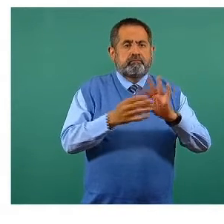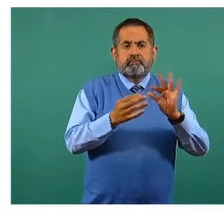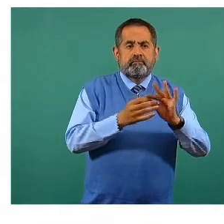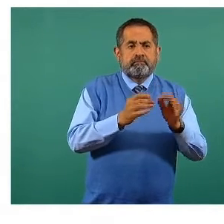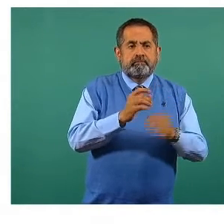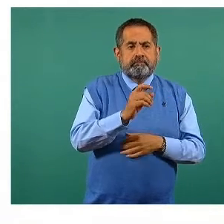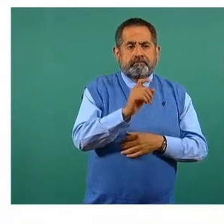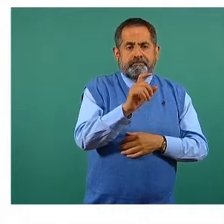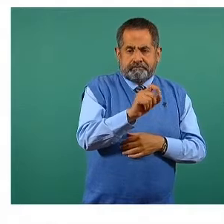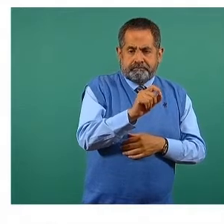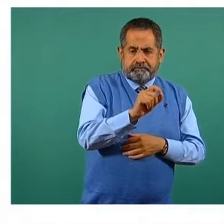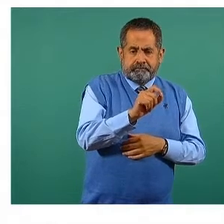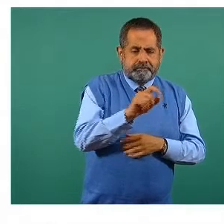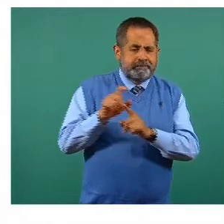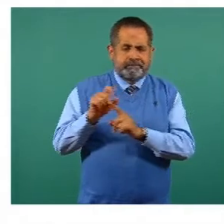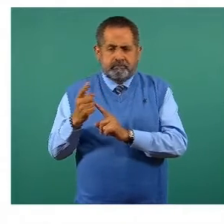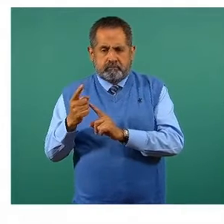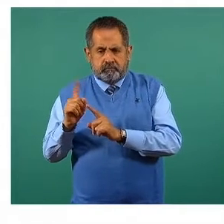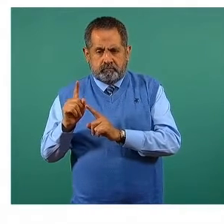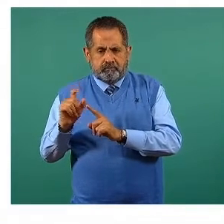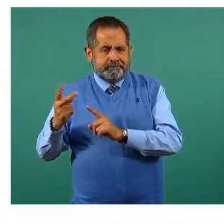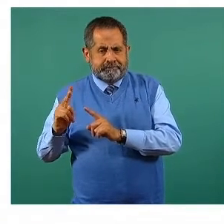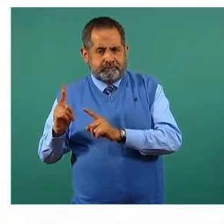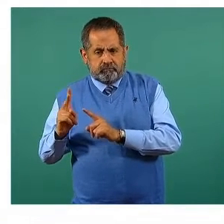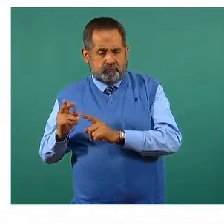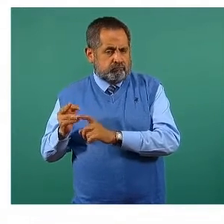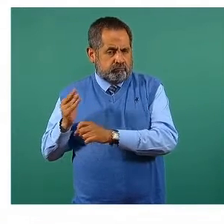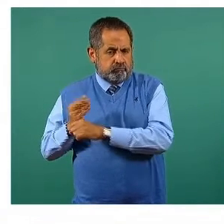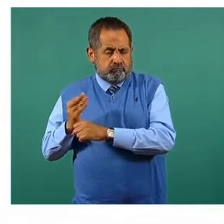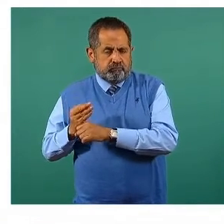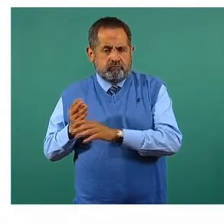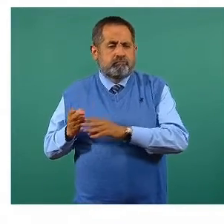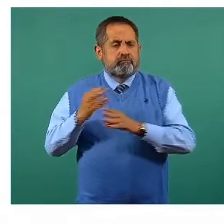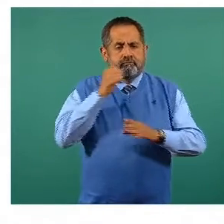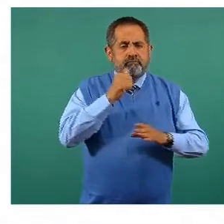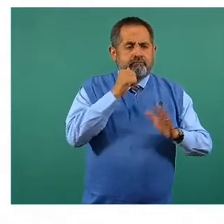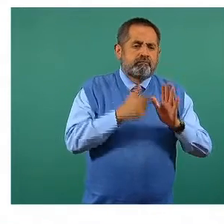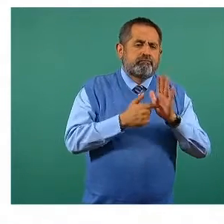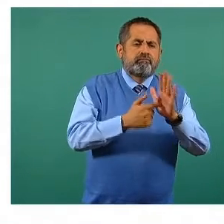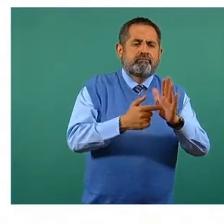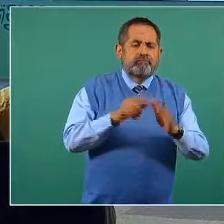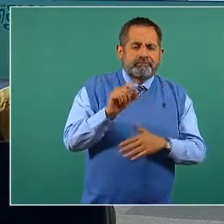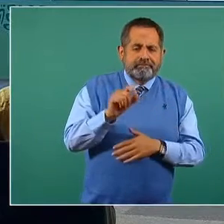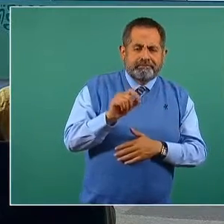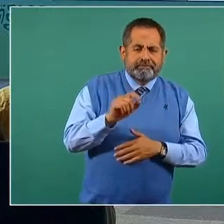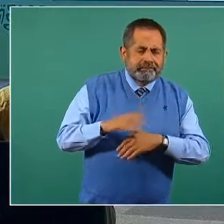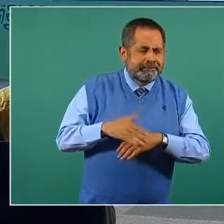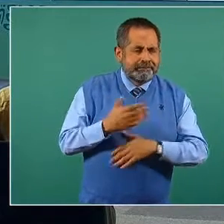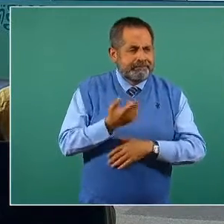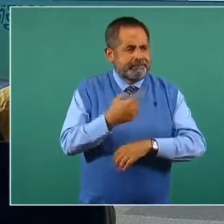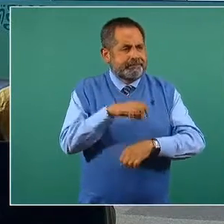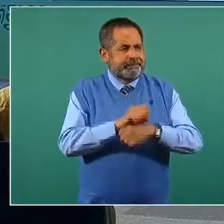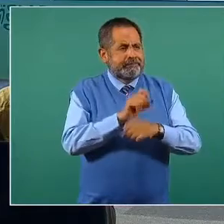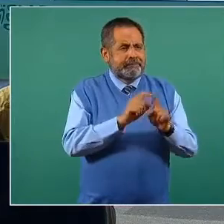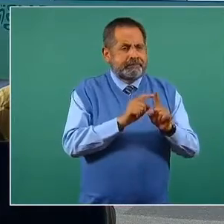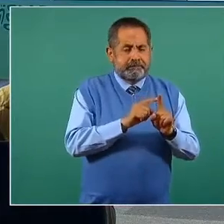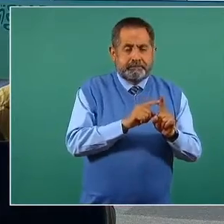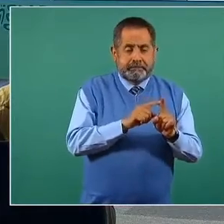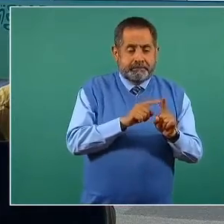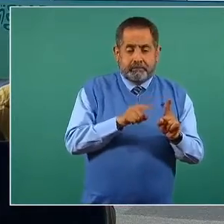y en la semana actual 22 y presentamos en la semana 20? Esto es porque normalmente en las